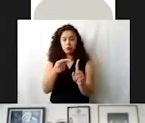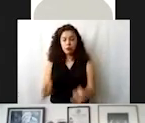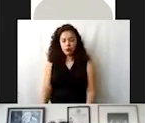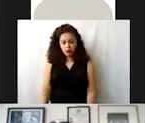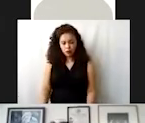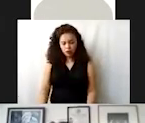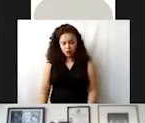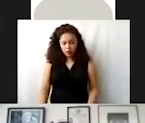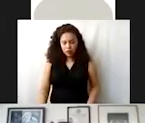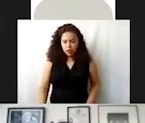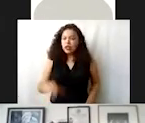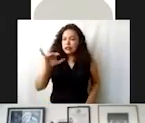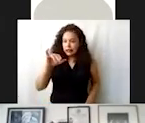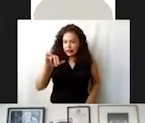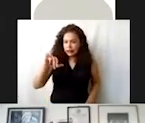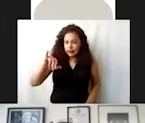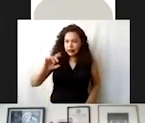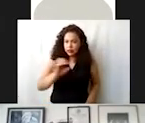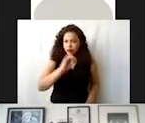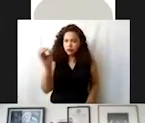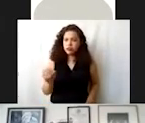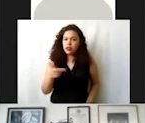sí es una obligación que se lleve, ¿no?